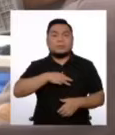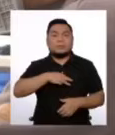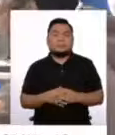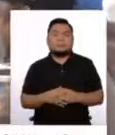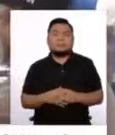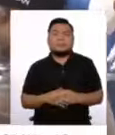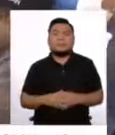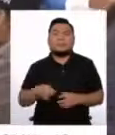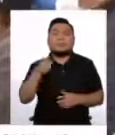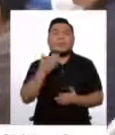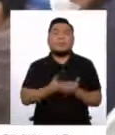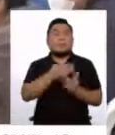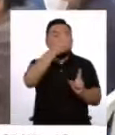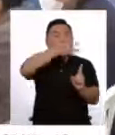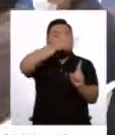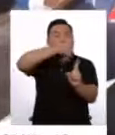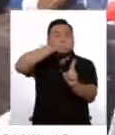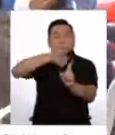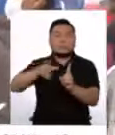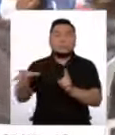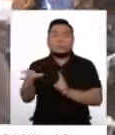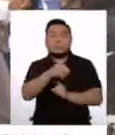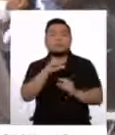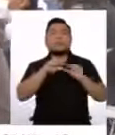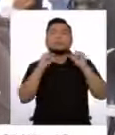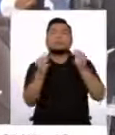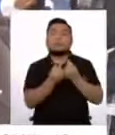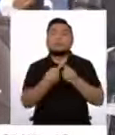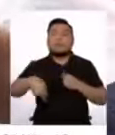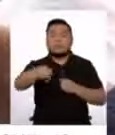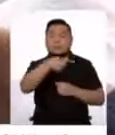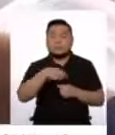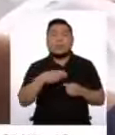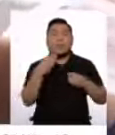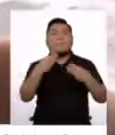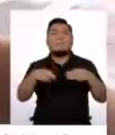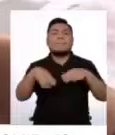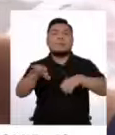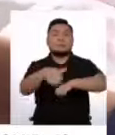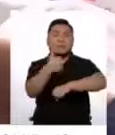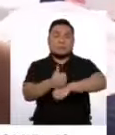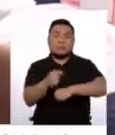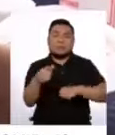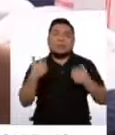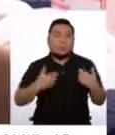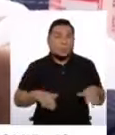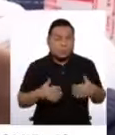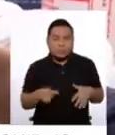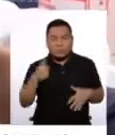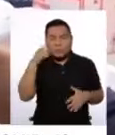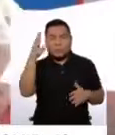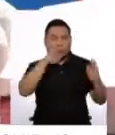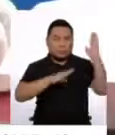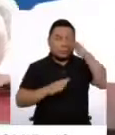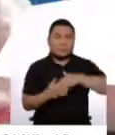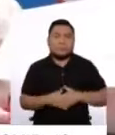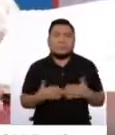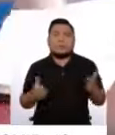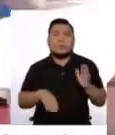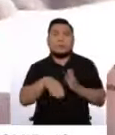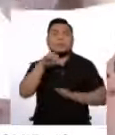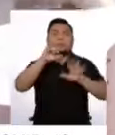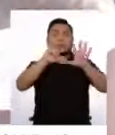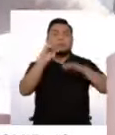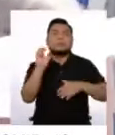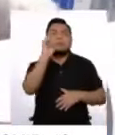Las pruebas que se tomaron a un segundo grupo de trabajadores del mercado mayorista de Santanita tuvieron un resultado preocupante. Más del